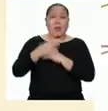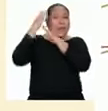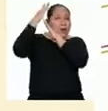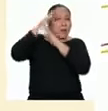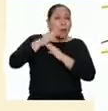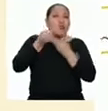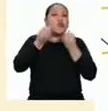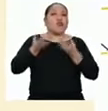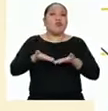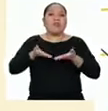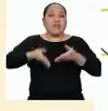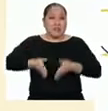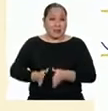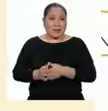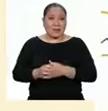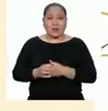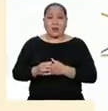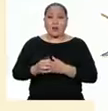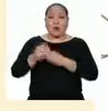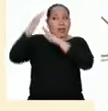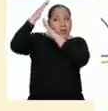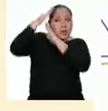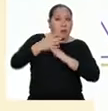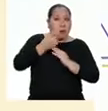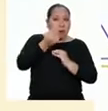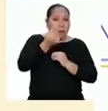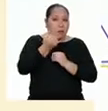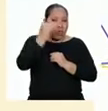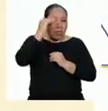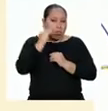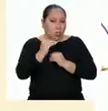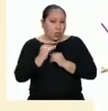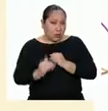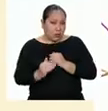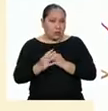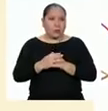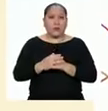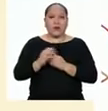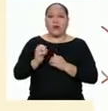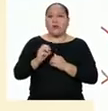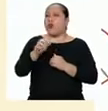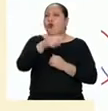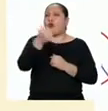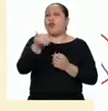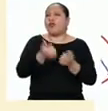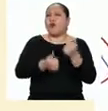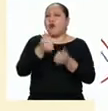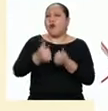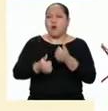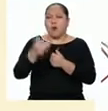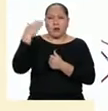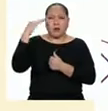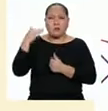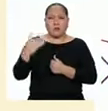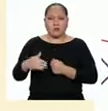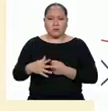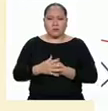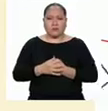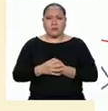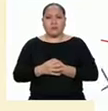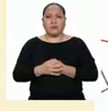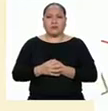étnico-cultural, la condición social y o condición económica y un espacio para que escriban otro tipo